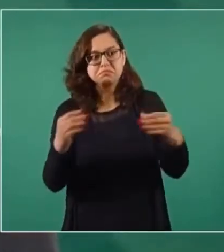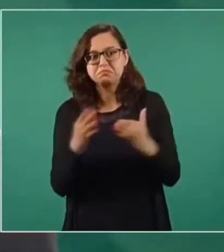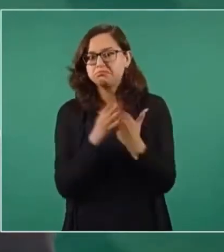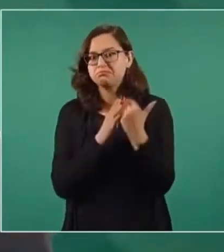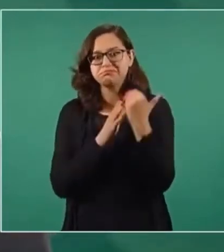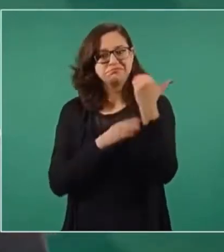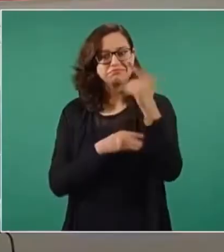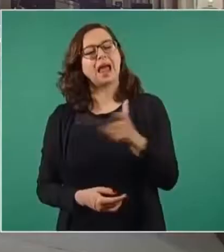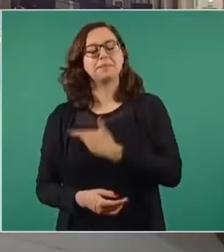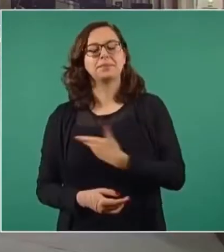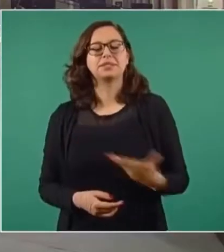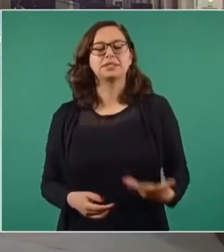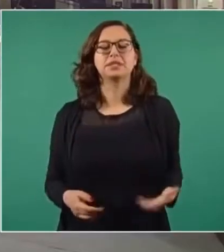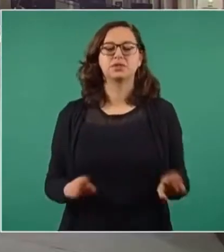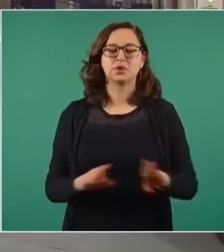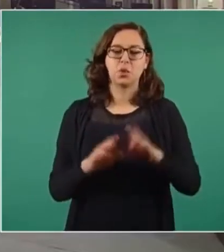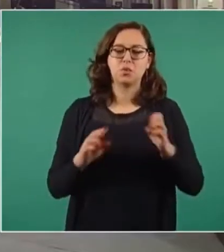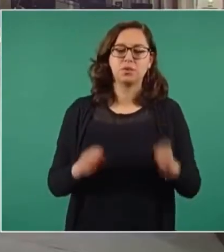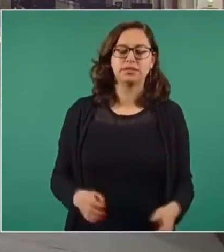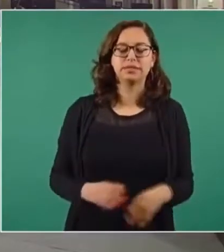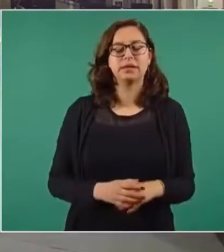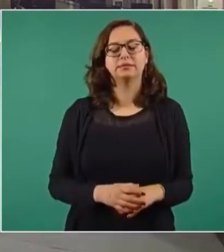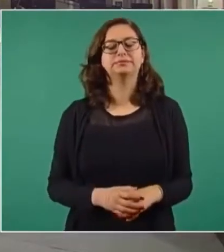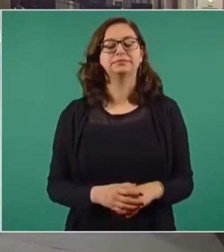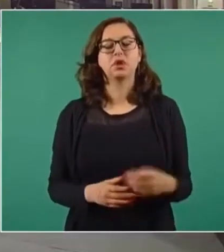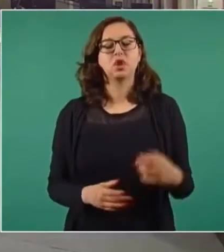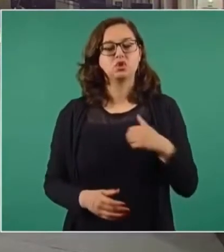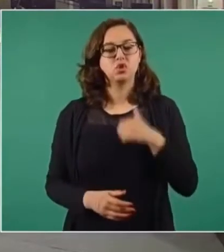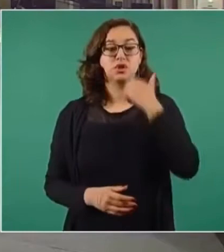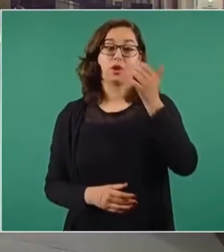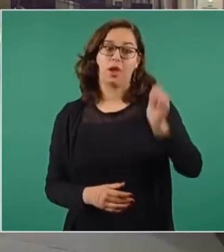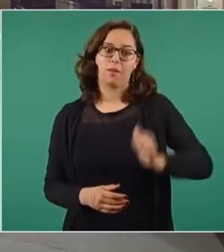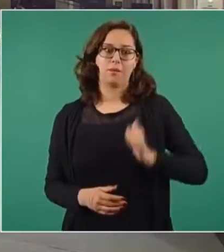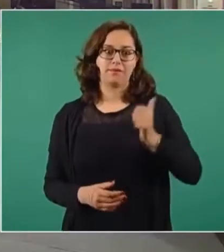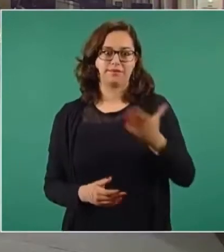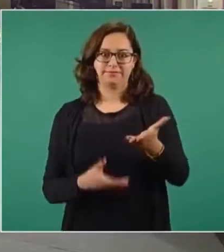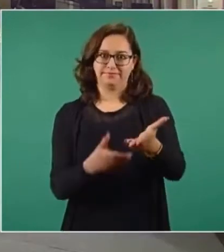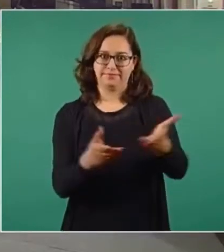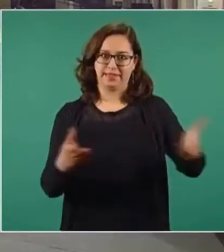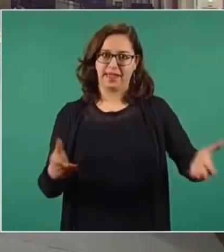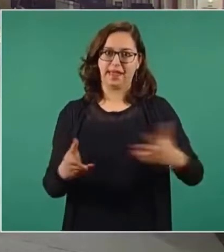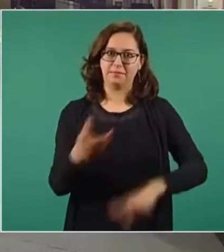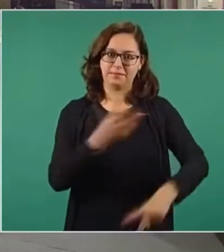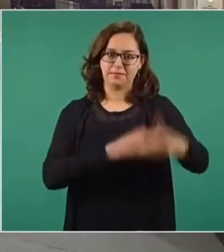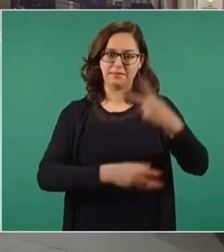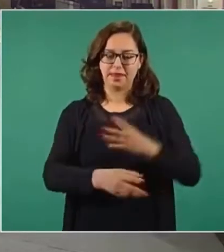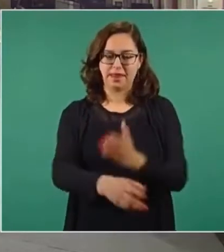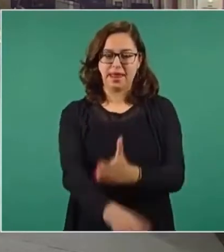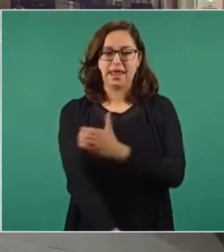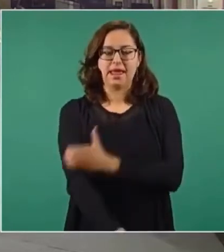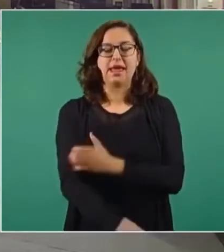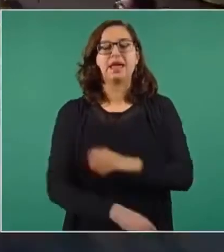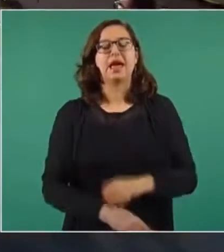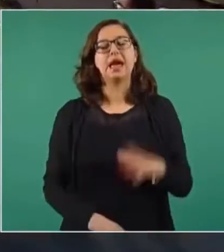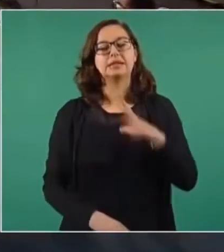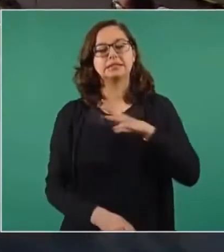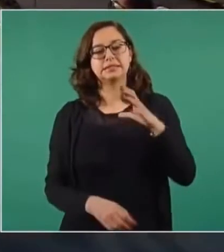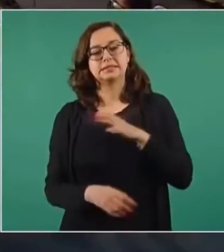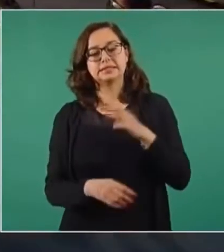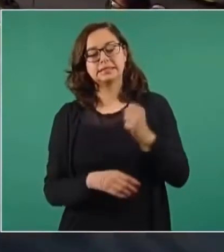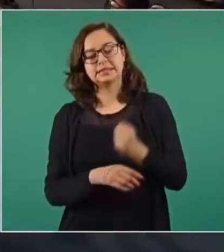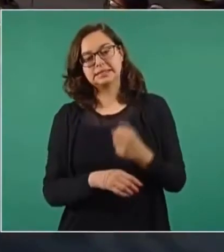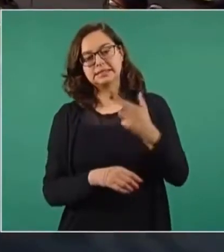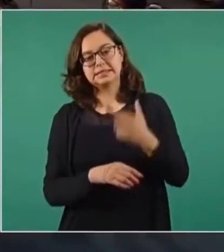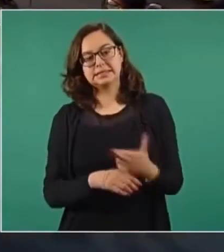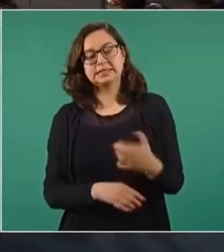cualquier eventualidad. De inicio me gustaría aprovechar al panel que tenemos aquí enfrente. Está la secretaria de Educación, está el subsecretario